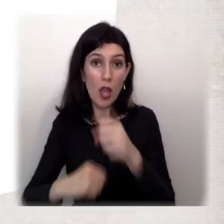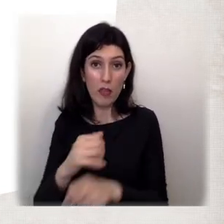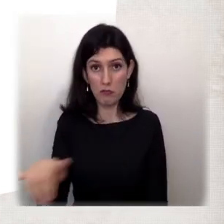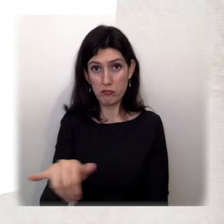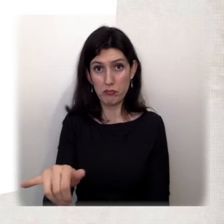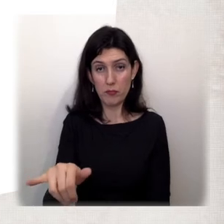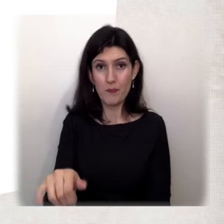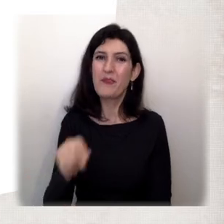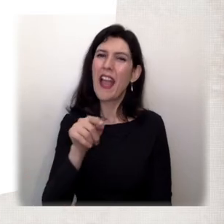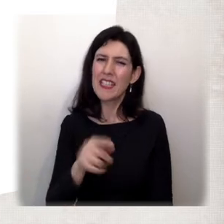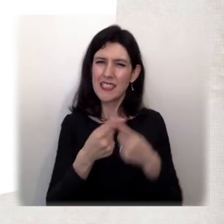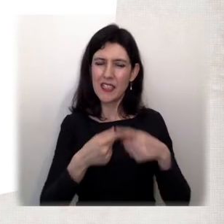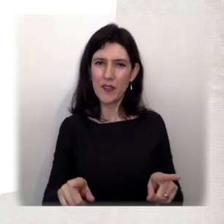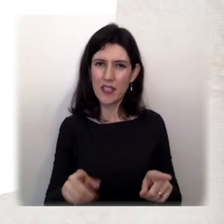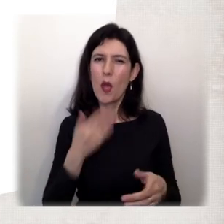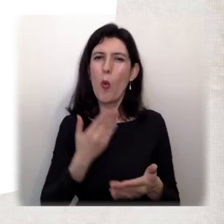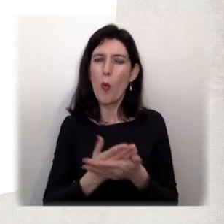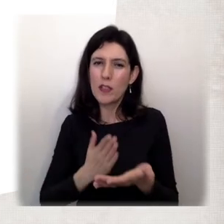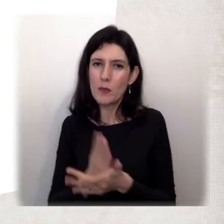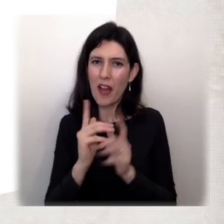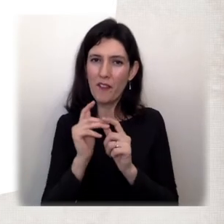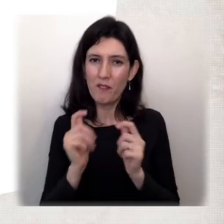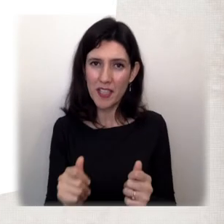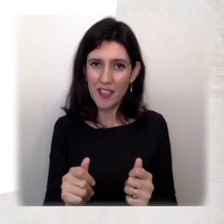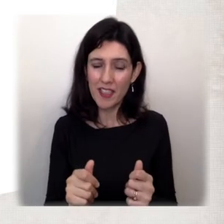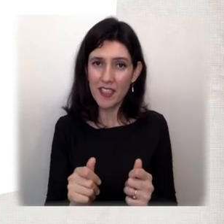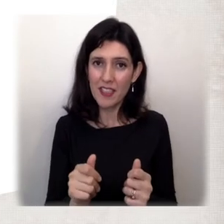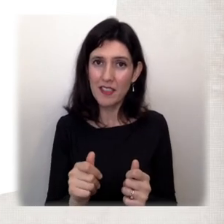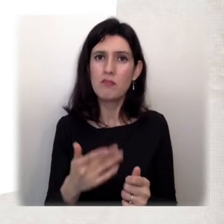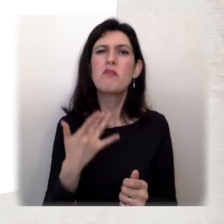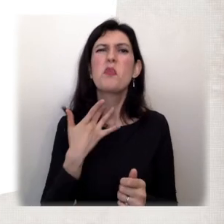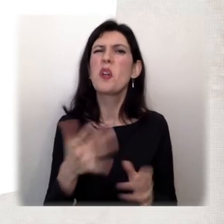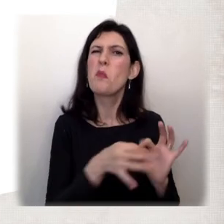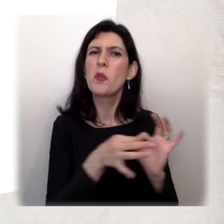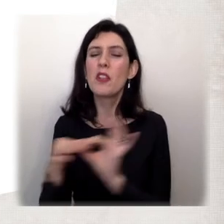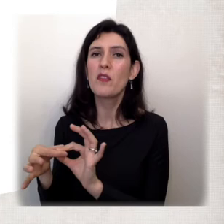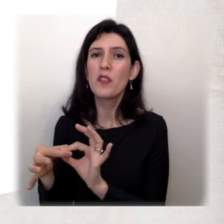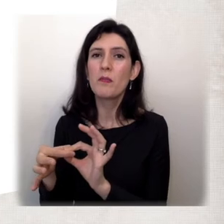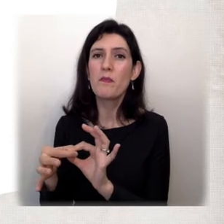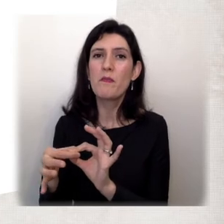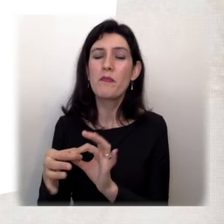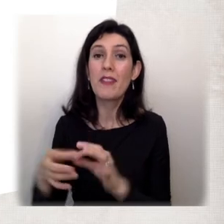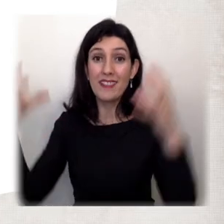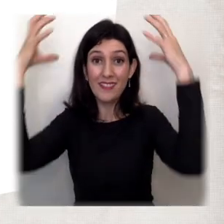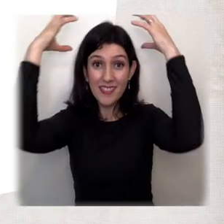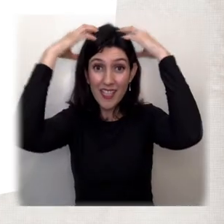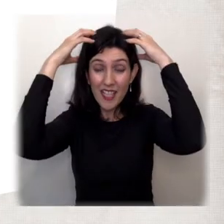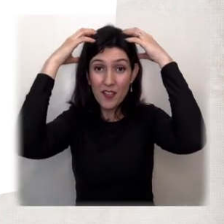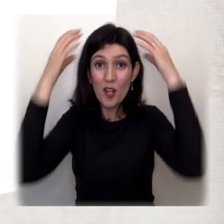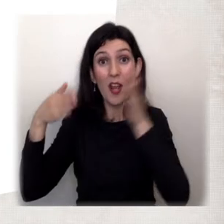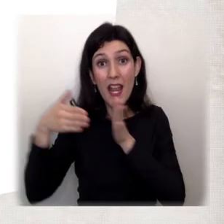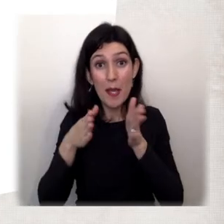Estas diferencias en los tiempos en que aparecen esas habilidades se debe a que la construcción de caminos a nivel cerebral